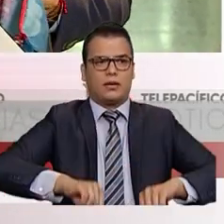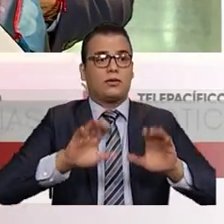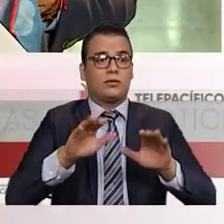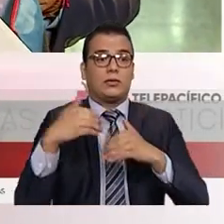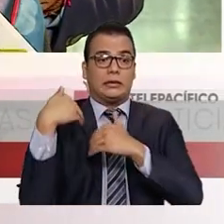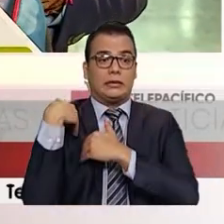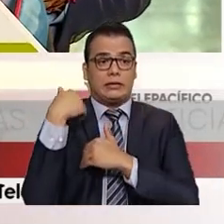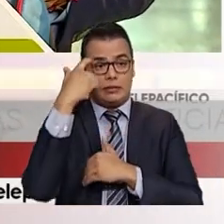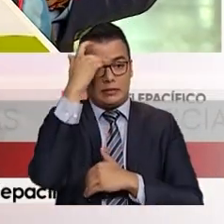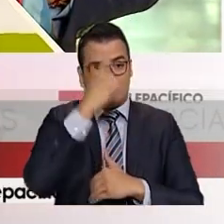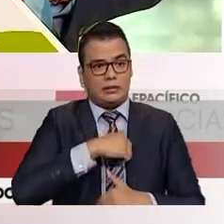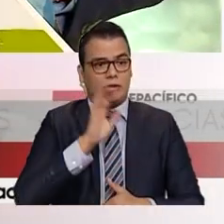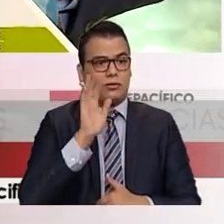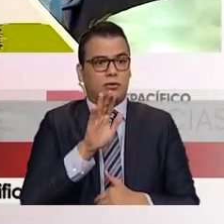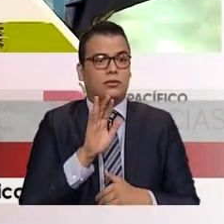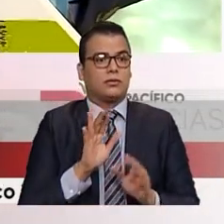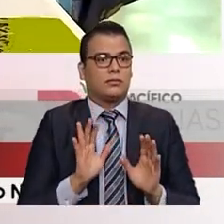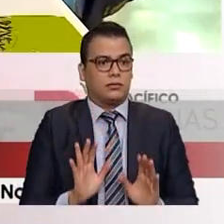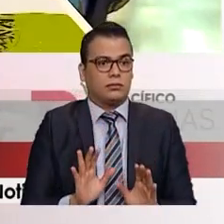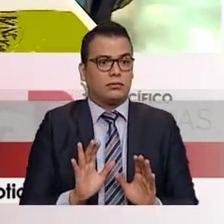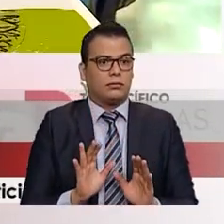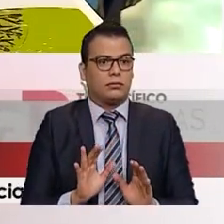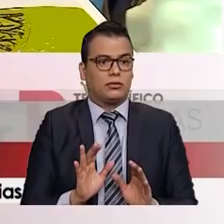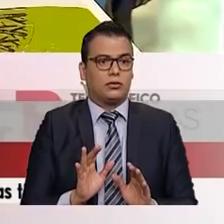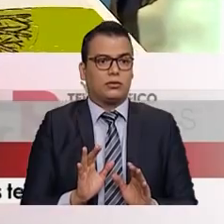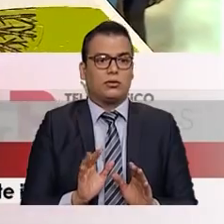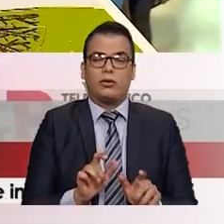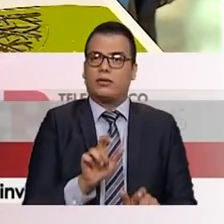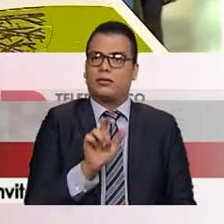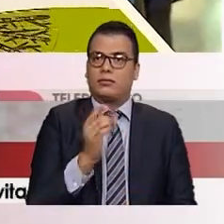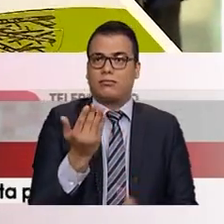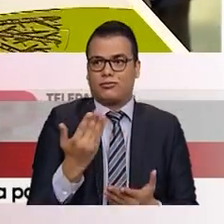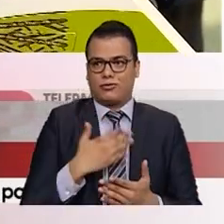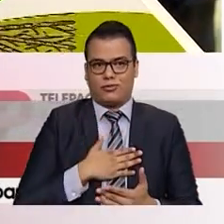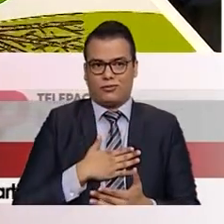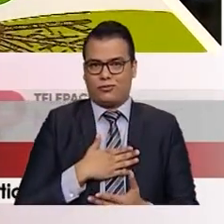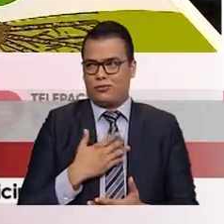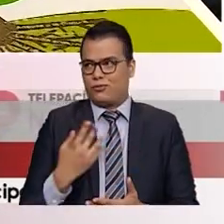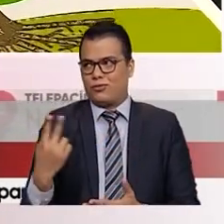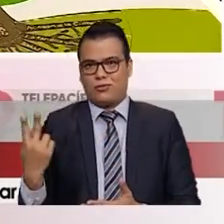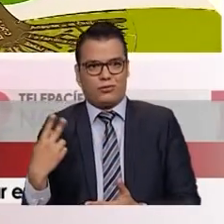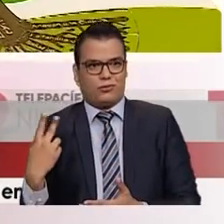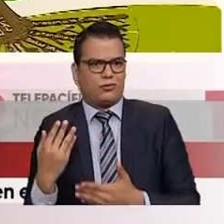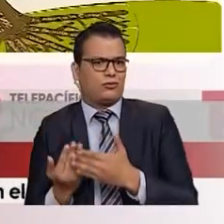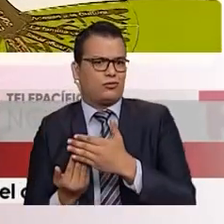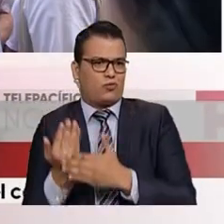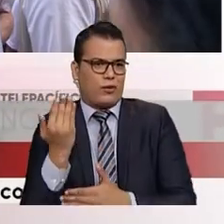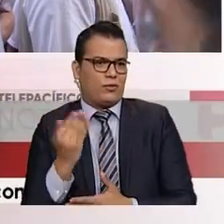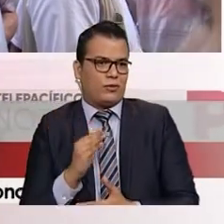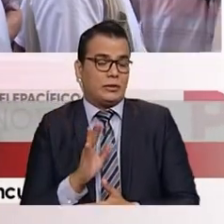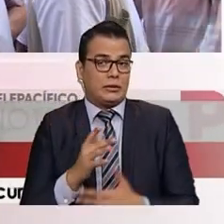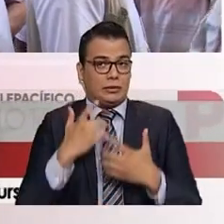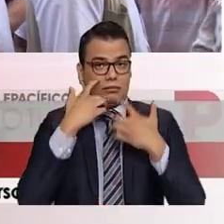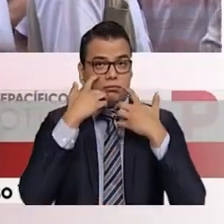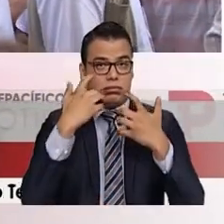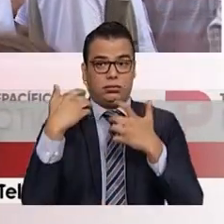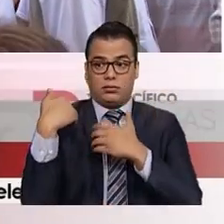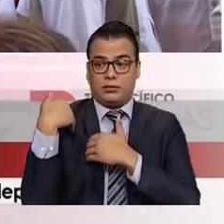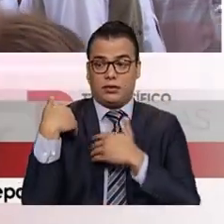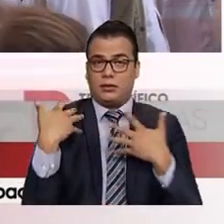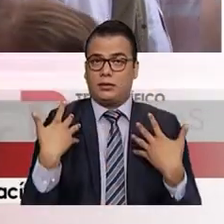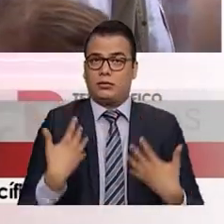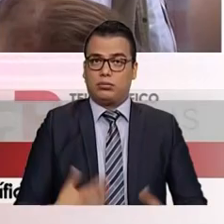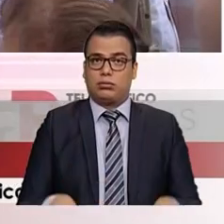y yo sí creo que lo que nos enfrentamos los nuevos como la doctora enorme y yo que llegamos al congreso es una responsabilidad histórica es el